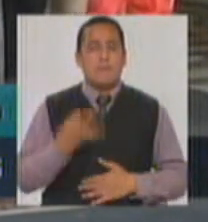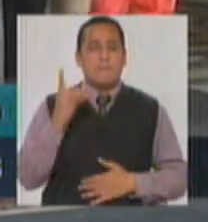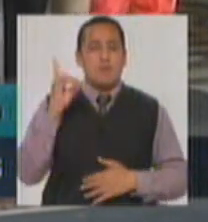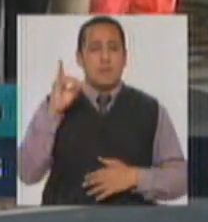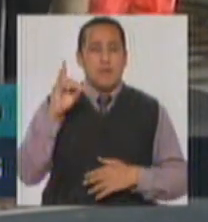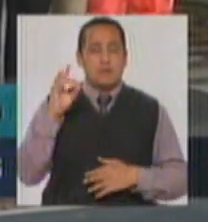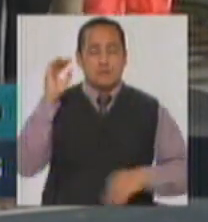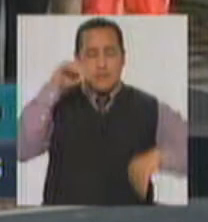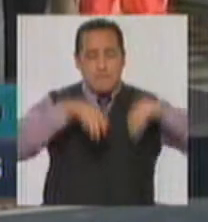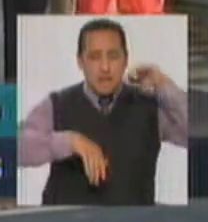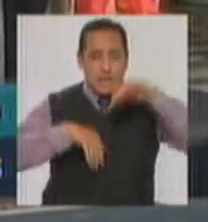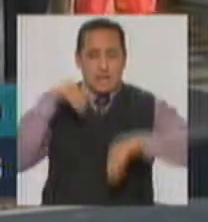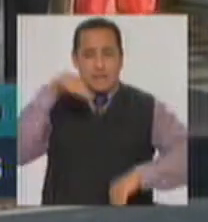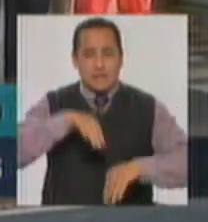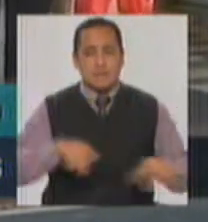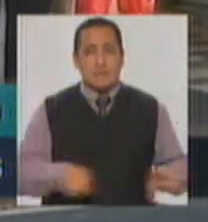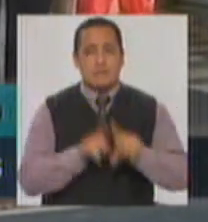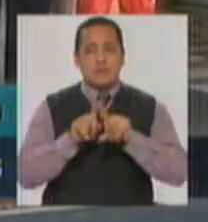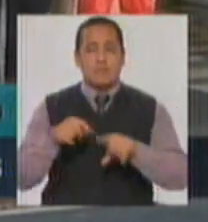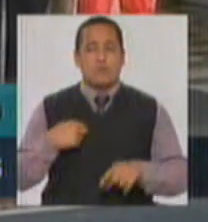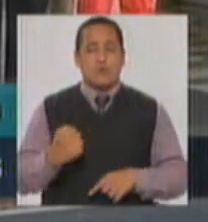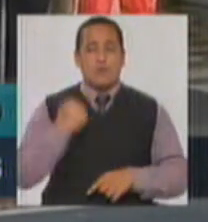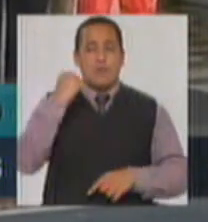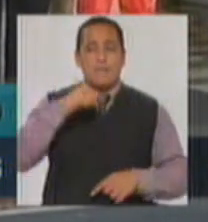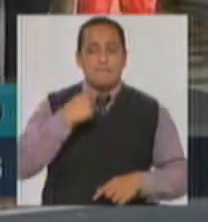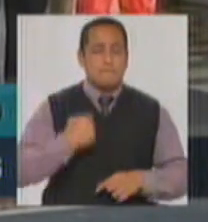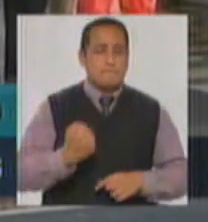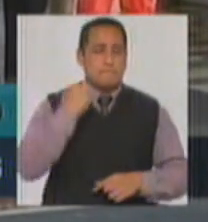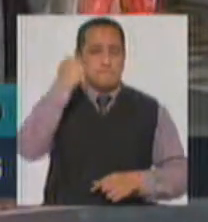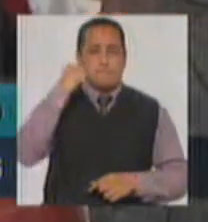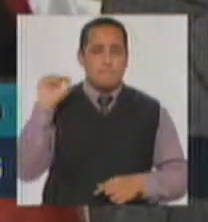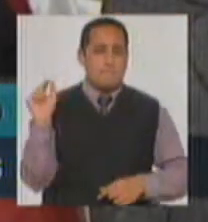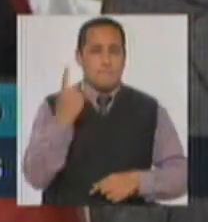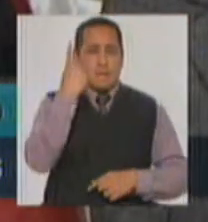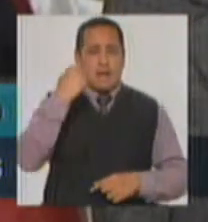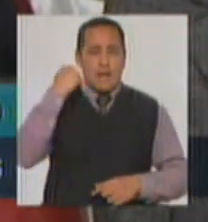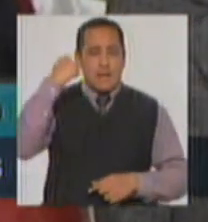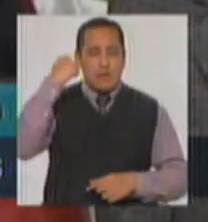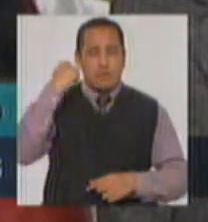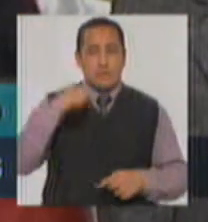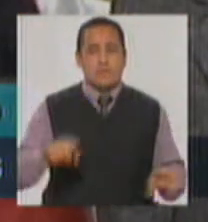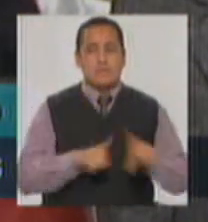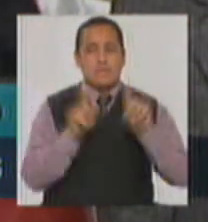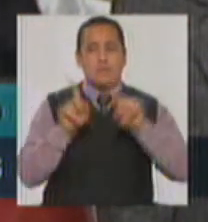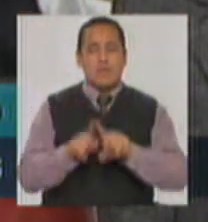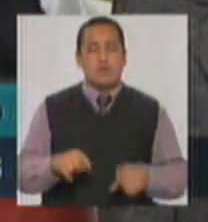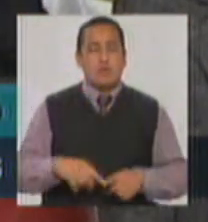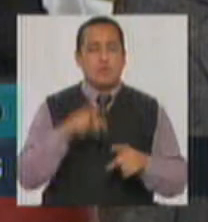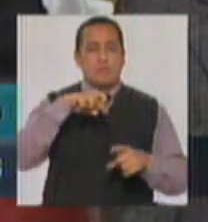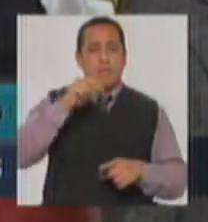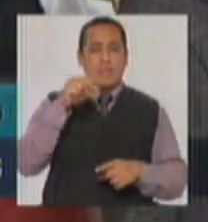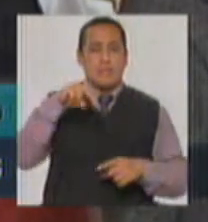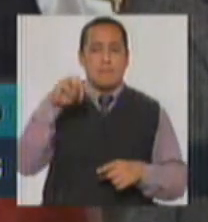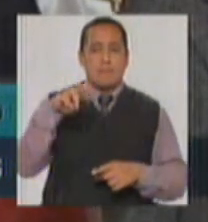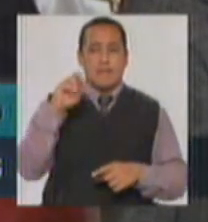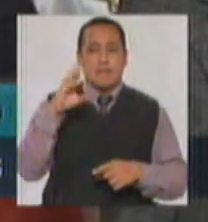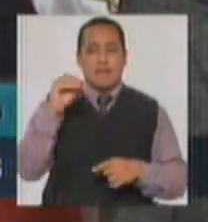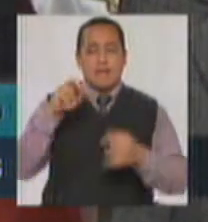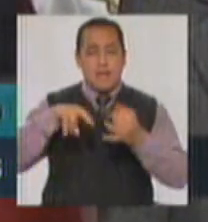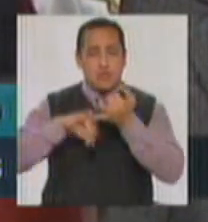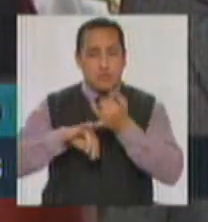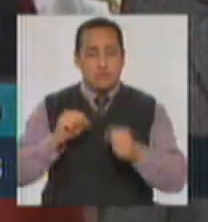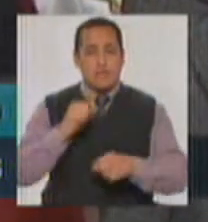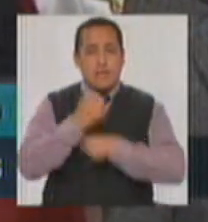Bolivarianos de Playa, en los cuales hemos quedado en primer lugar, y en los Panamericanos del año 2019 tenemos